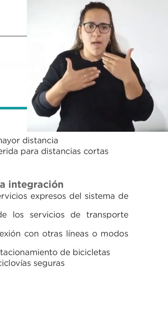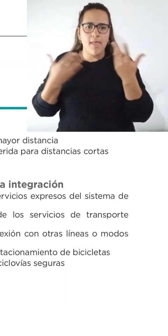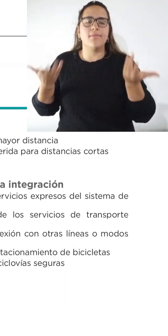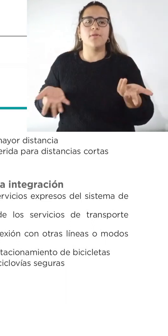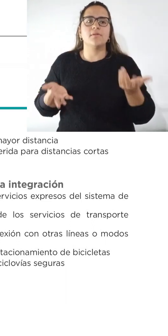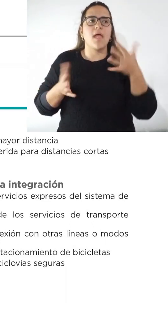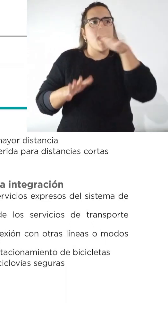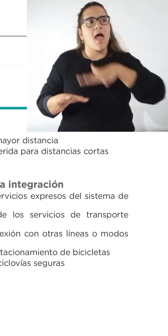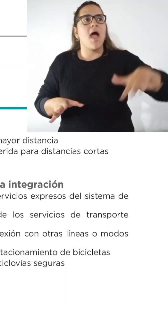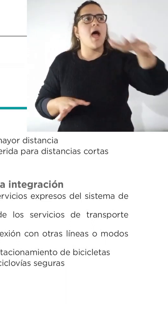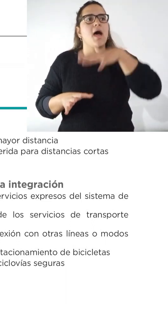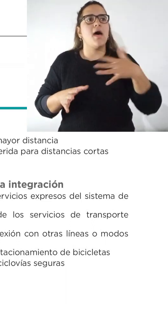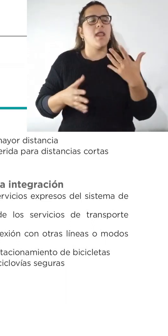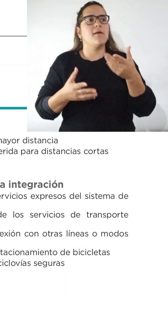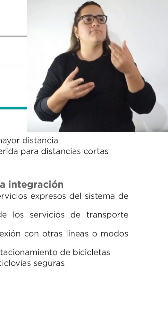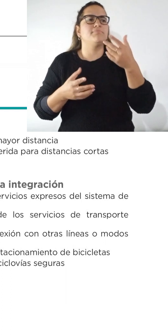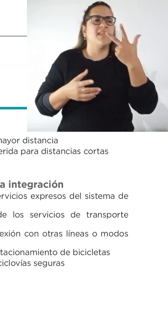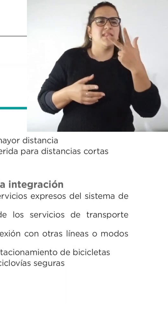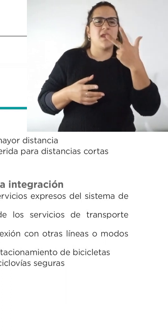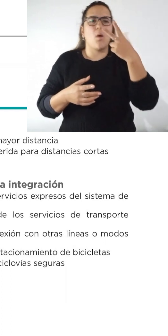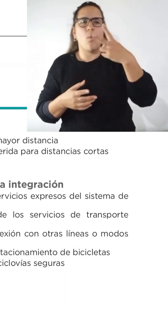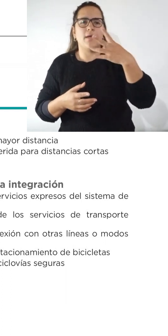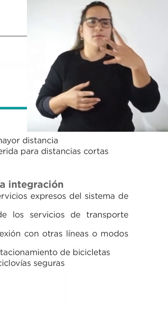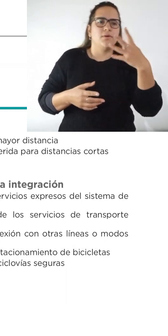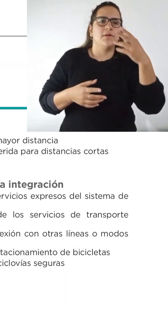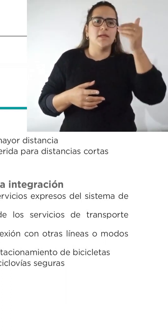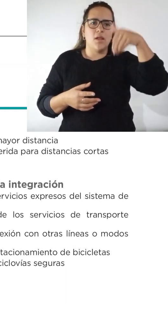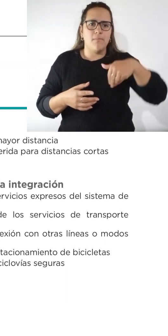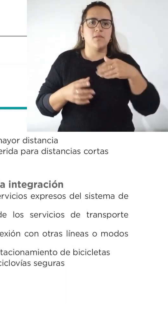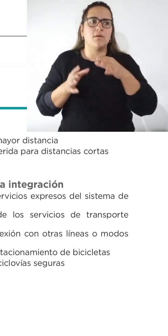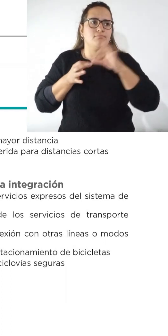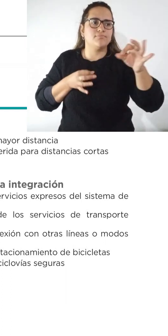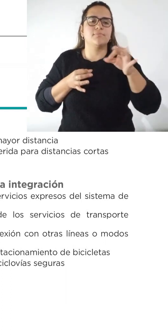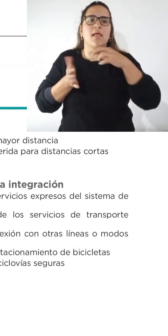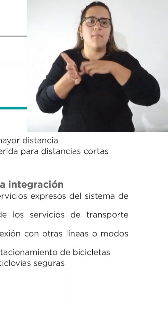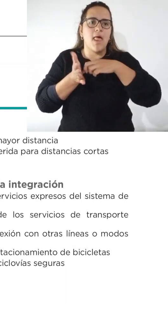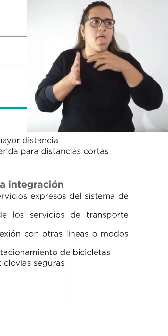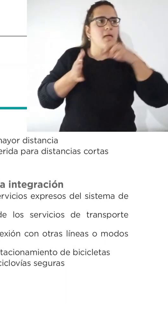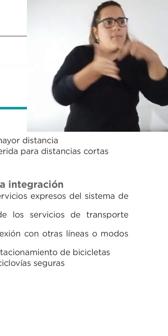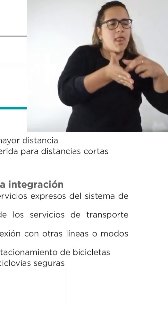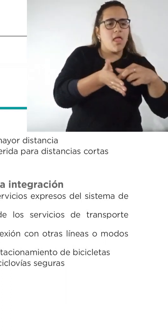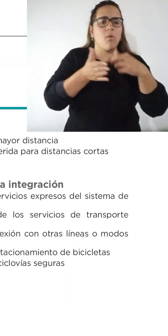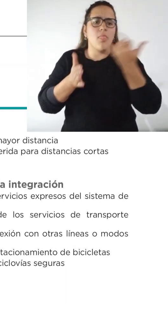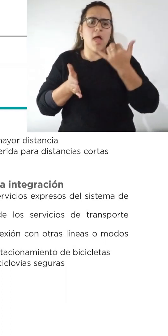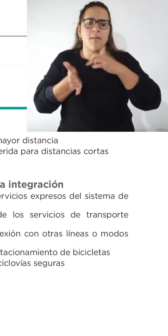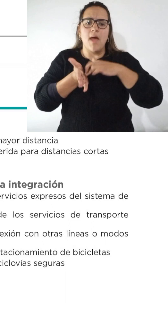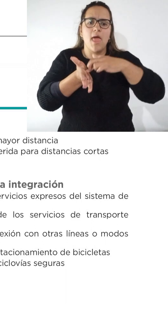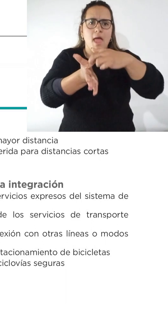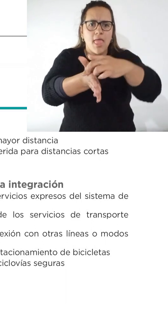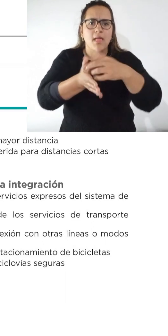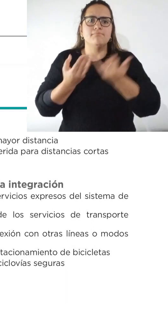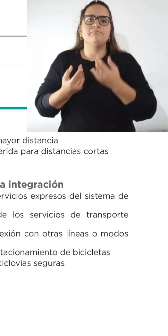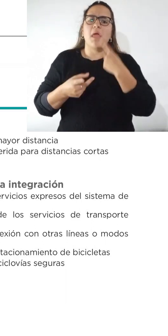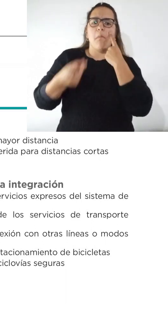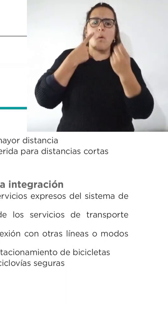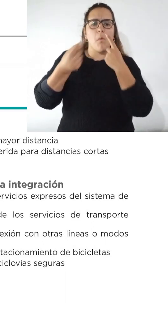distancia, entonces pues se generan áreas de captación de 3 a 4 kilómetros alrededor de las estaciones. Cuando se tienen varias estaciones